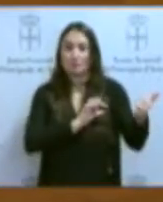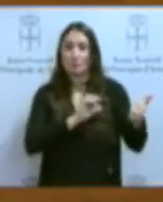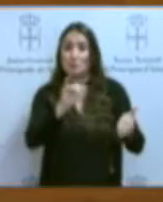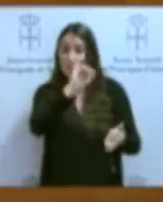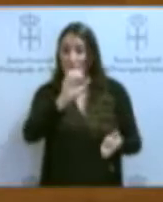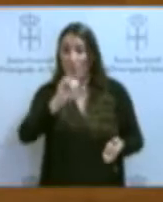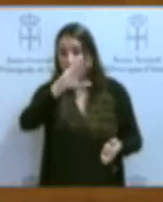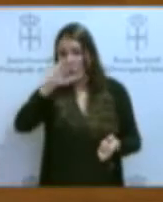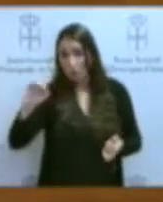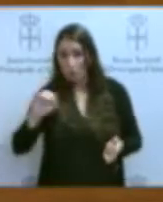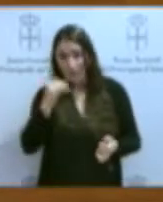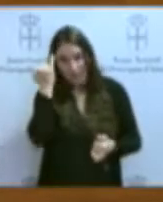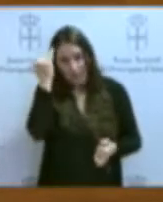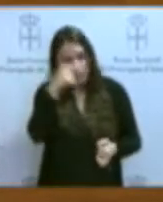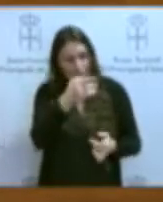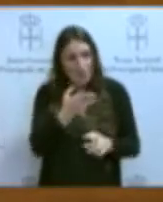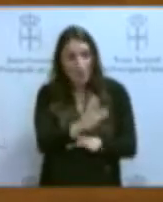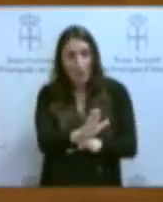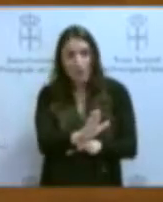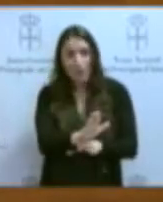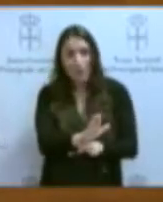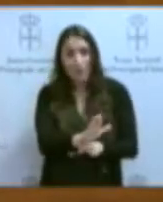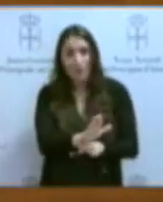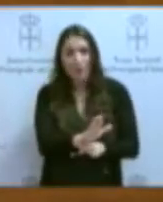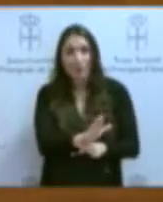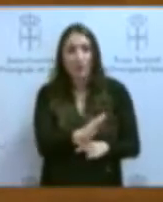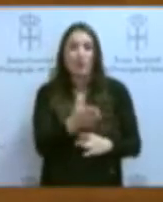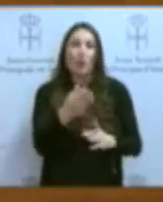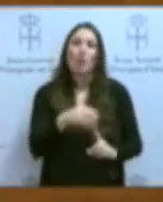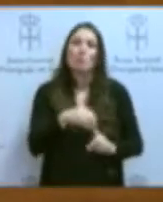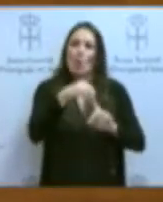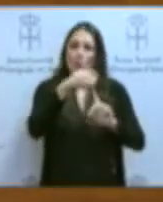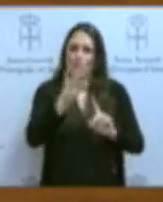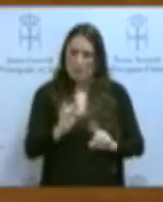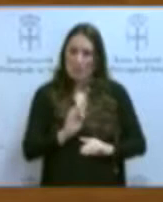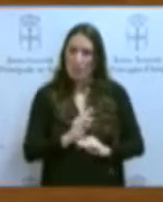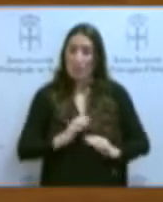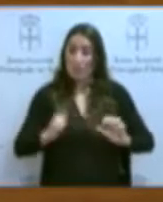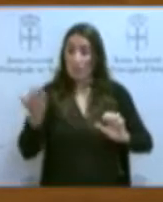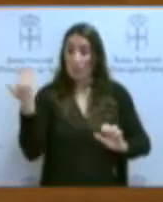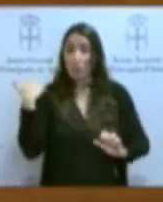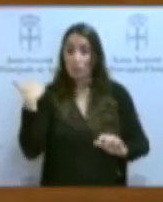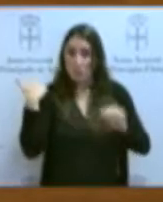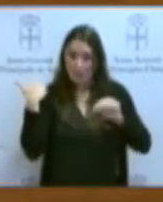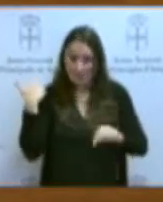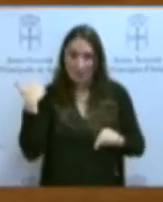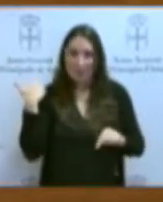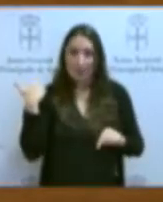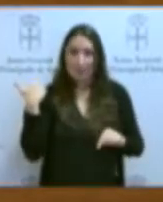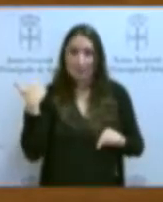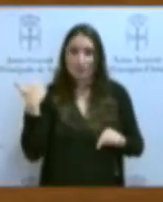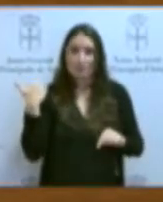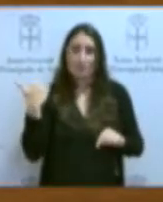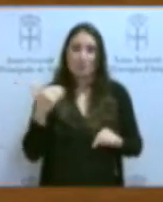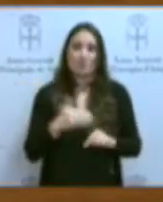Zapico, que presentaba esta iniciativa, sí ha habido un punto de inflexión en el último pleno que tuvimos en esta Junta General, donde